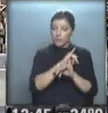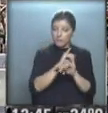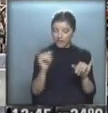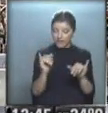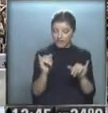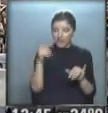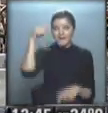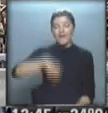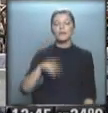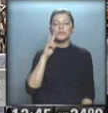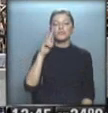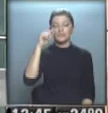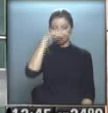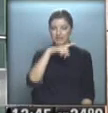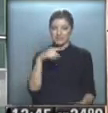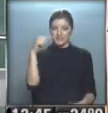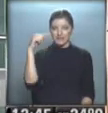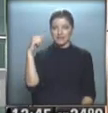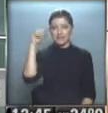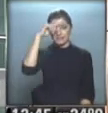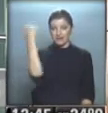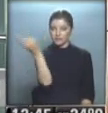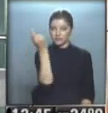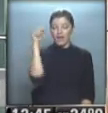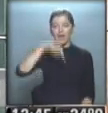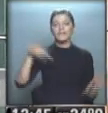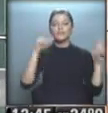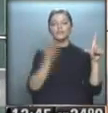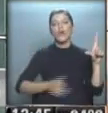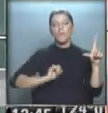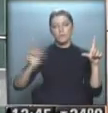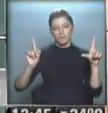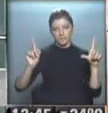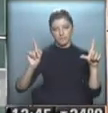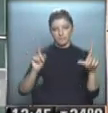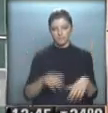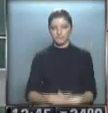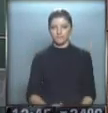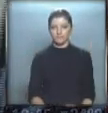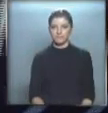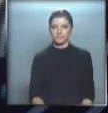aquí en Visión 7 Central, por la televisión pública.